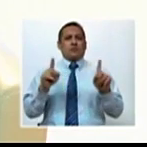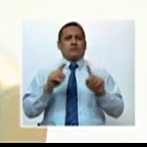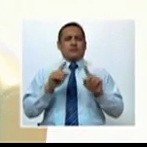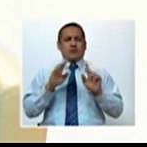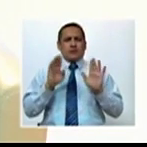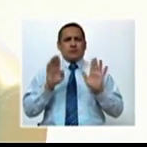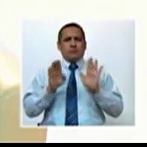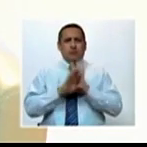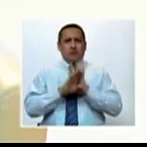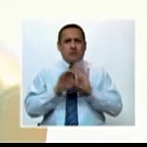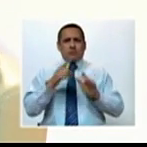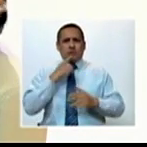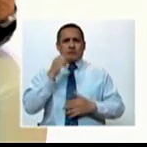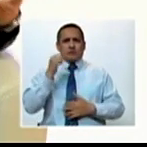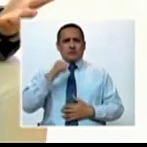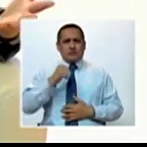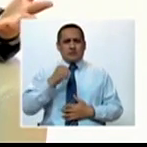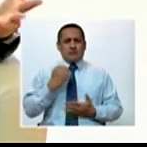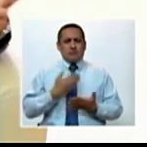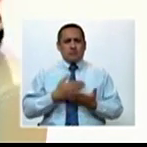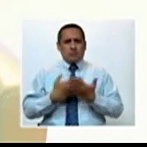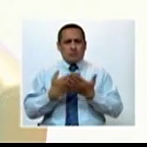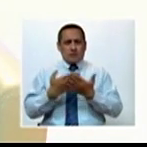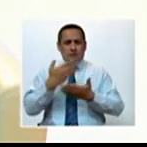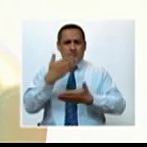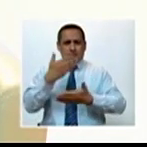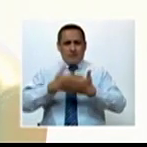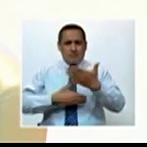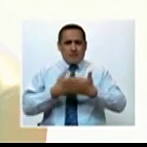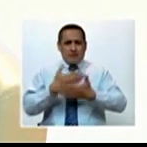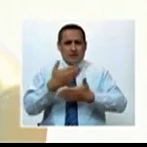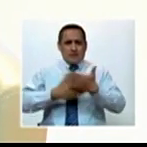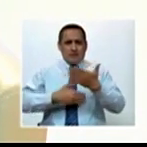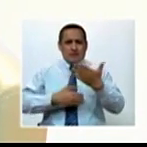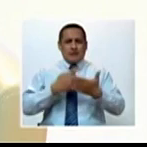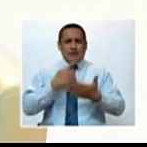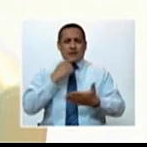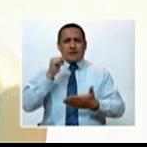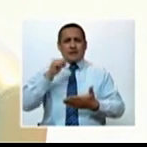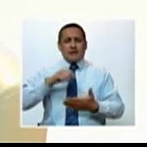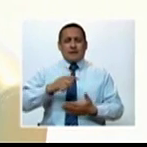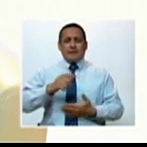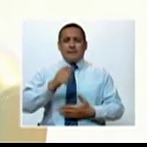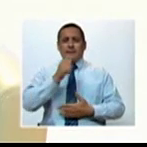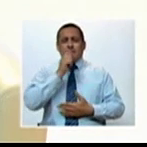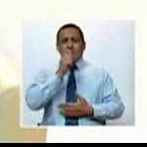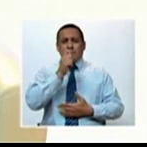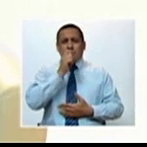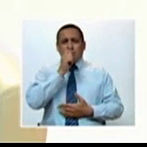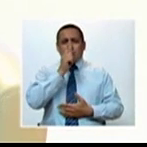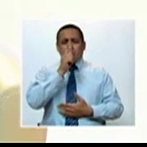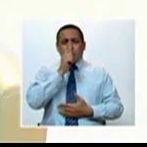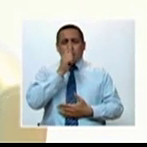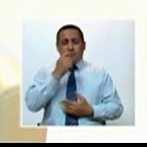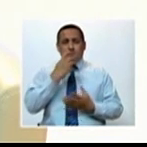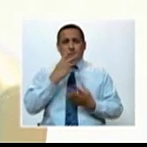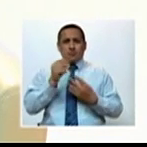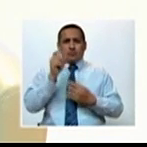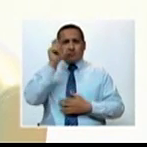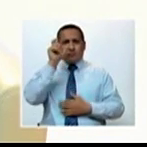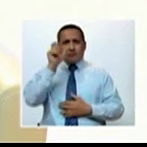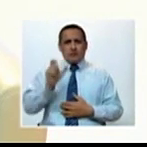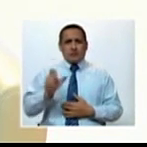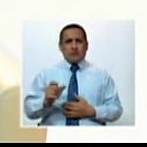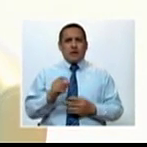está suficientemente documentado que en determinados perfiles de la personalidad